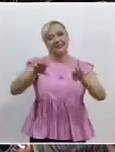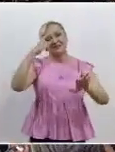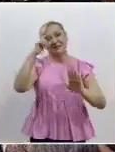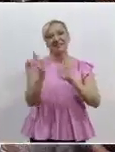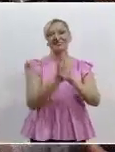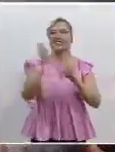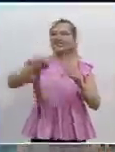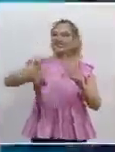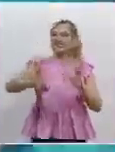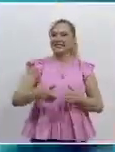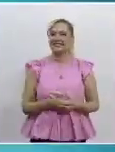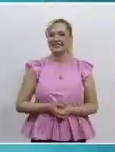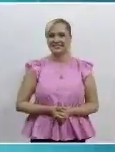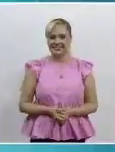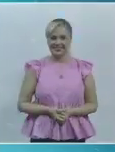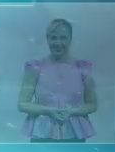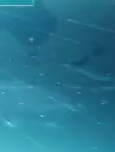legalidad.